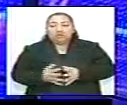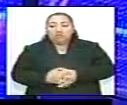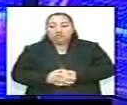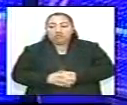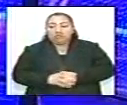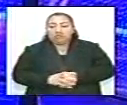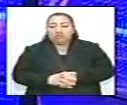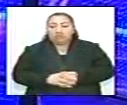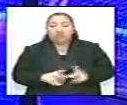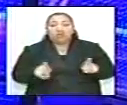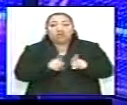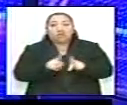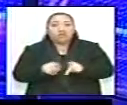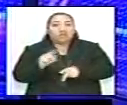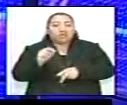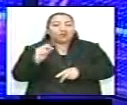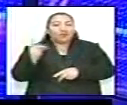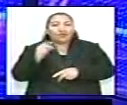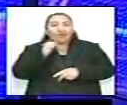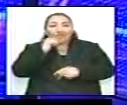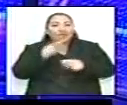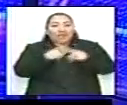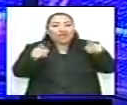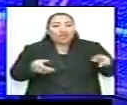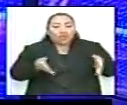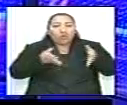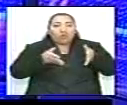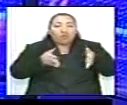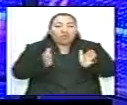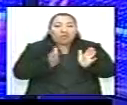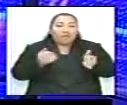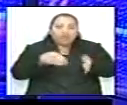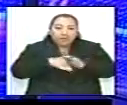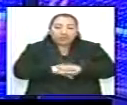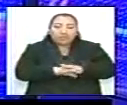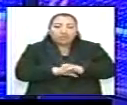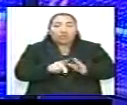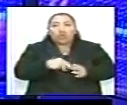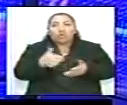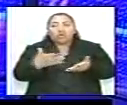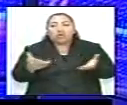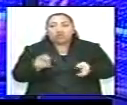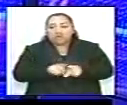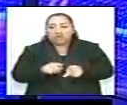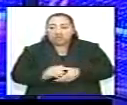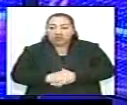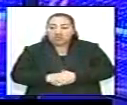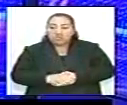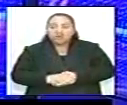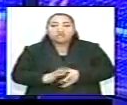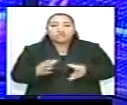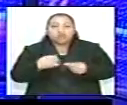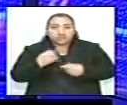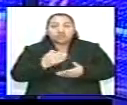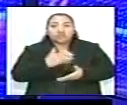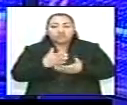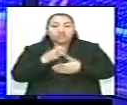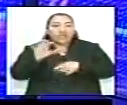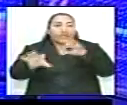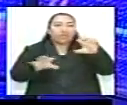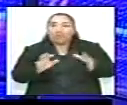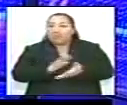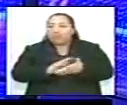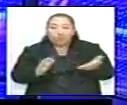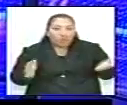pero también señala que no es solo por falta de incubadoras, sino también otros motivos, ¿no? Ella reconoce déficit de